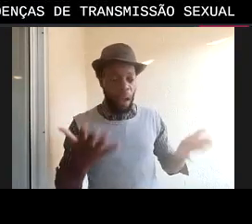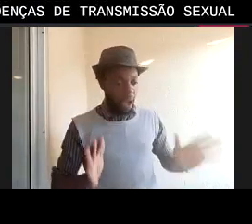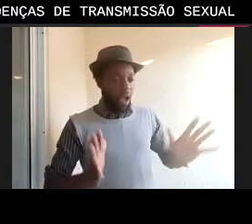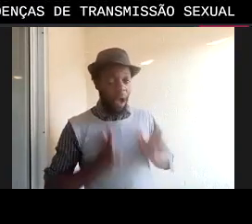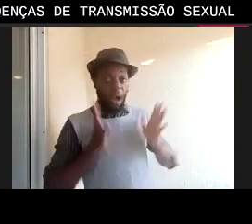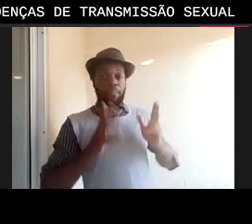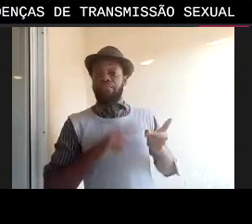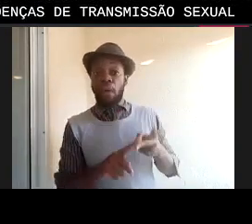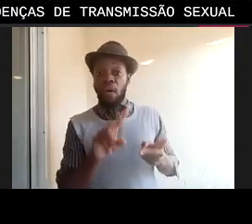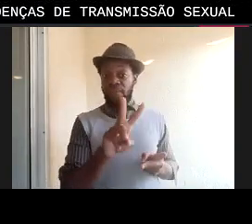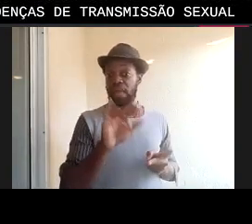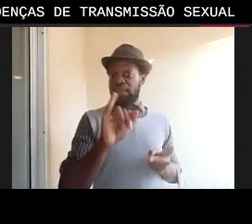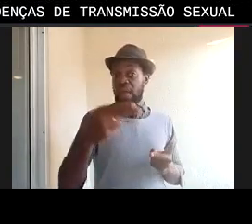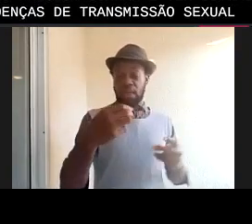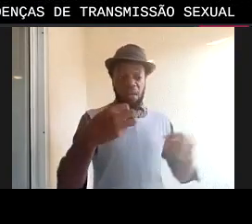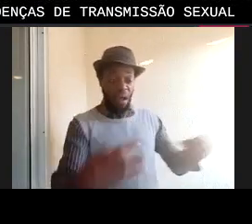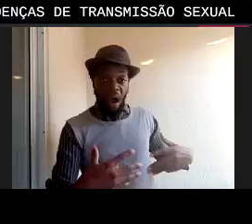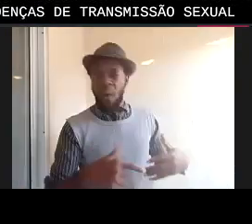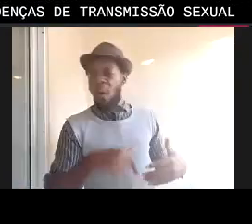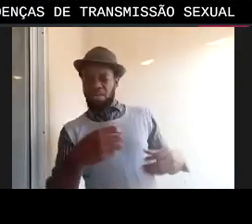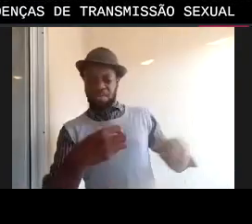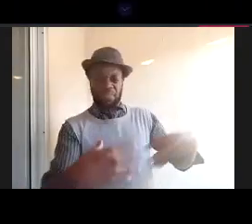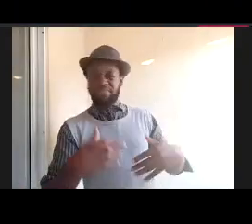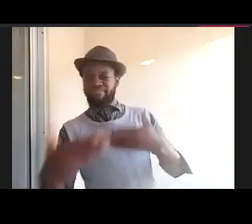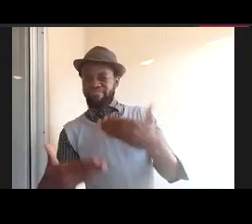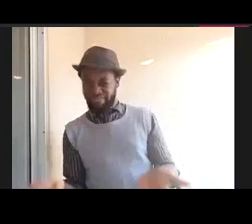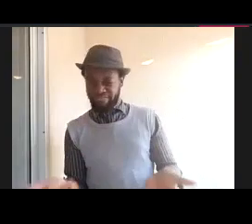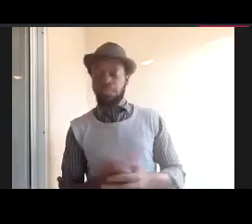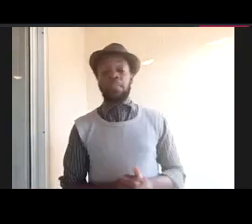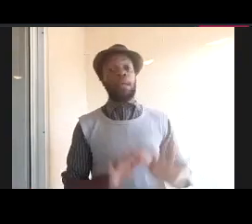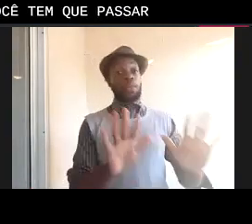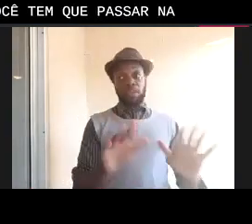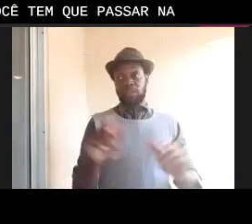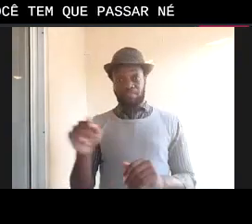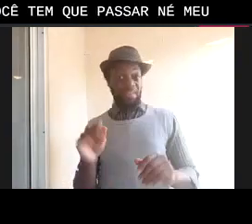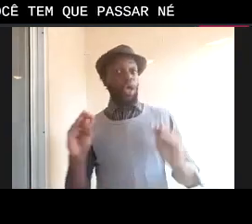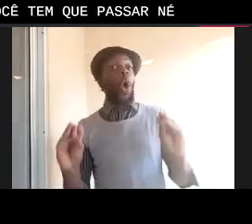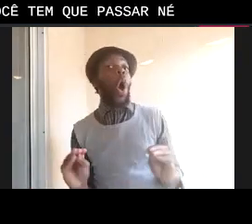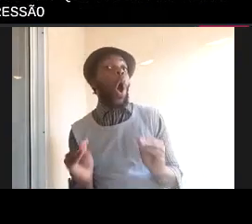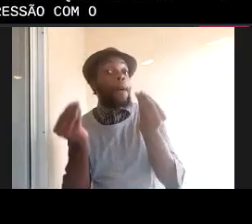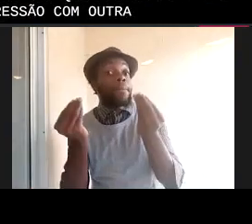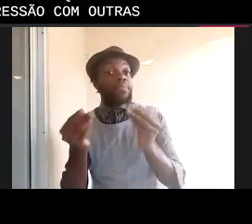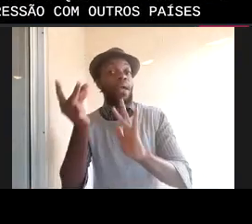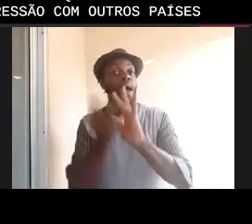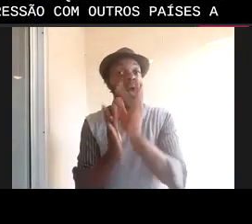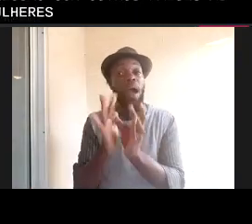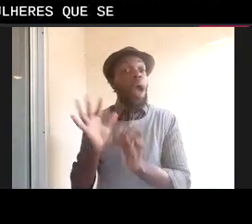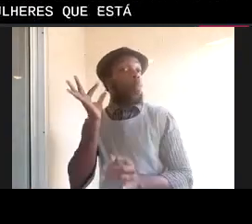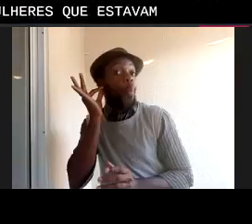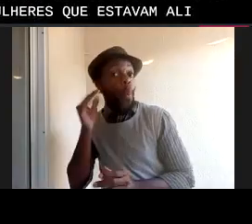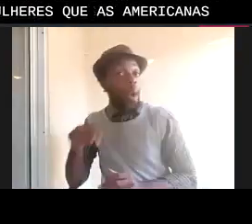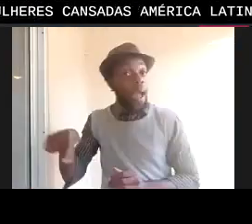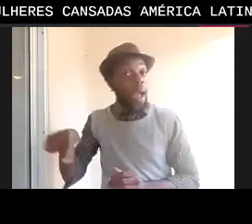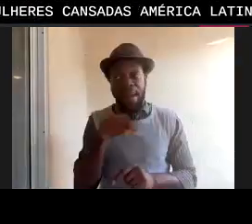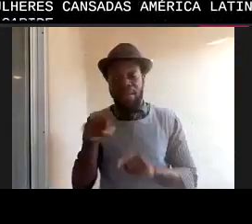Comparadas con sus pares de otras regiones en desarrollo, las adolescentes casadas en América Latina y el Caribe reportan en la actualidad el